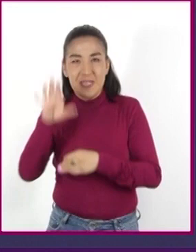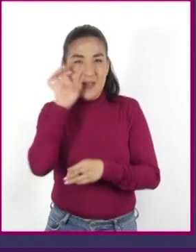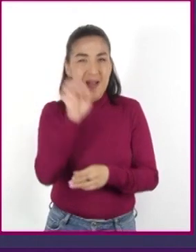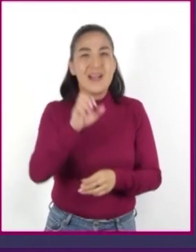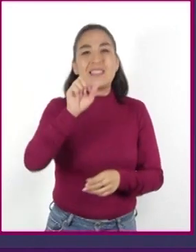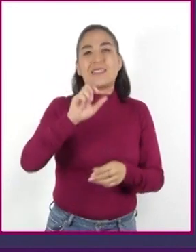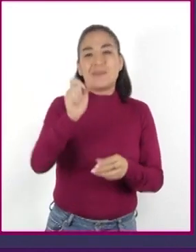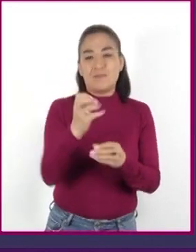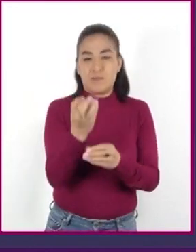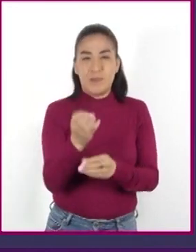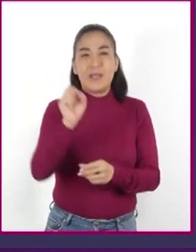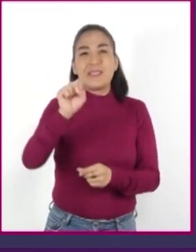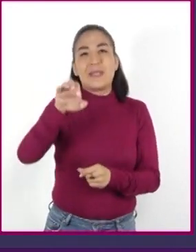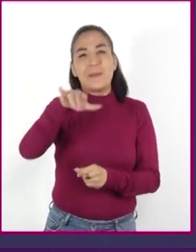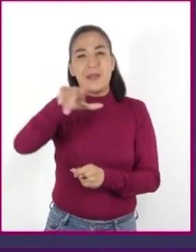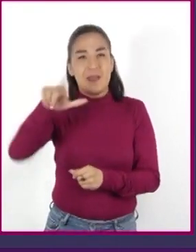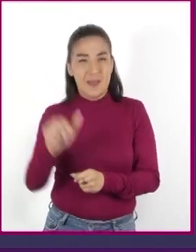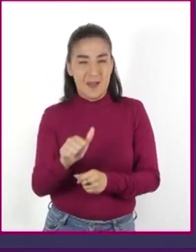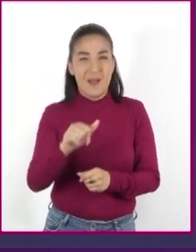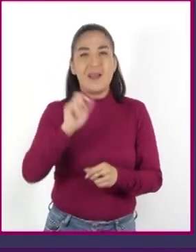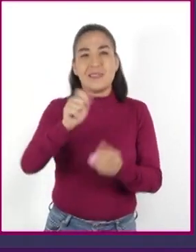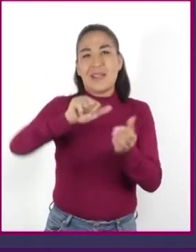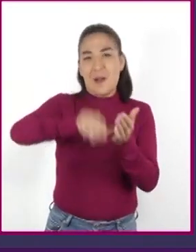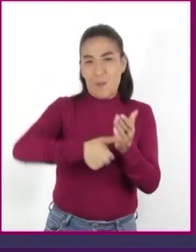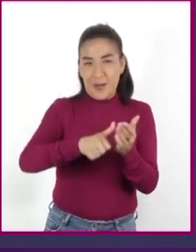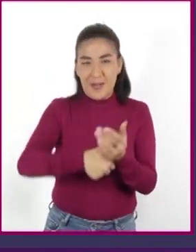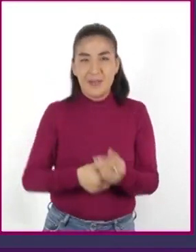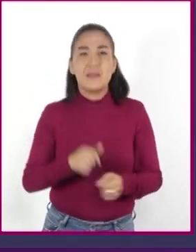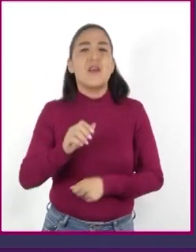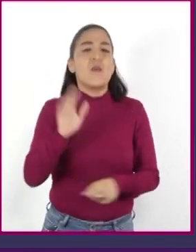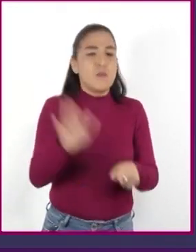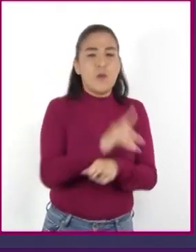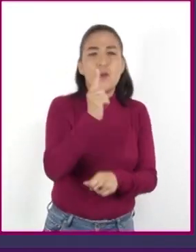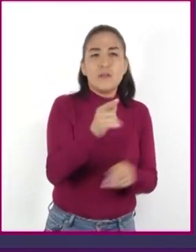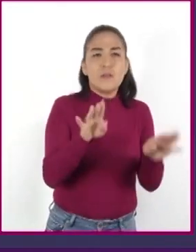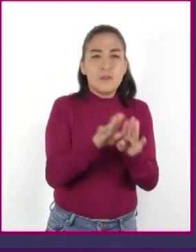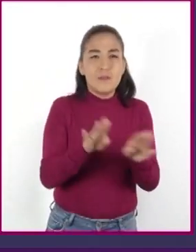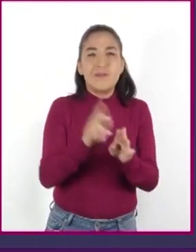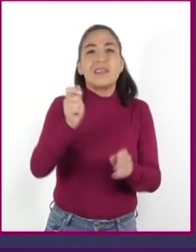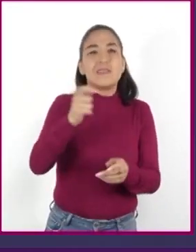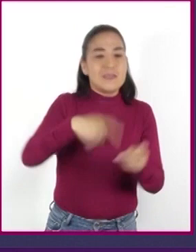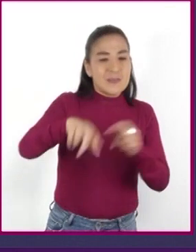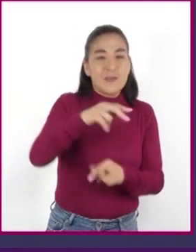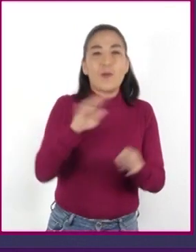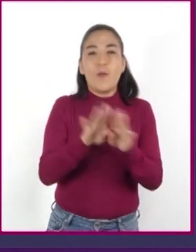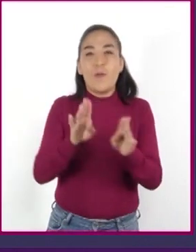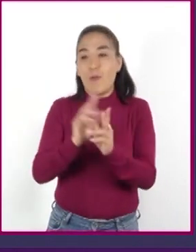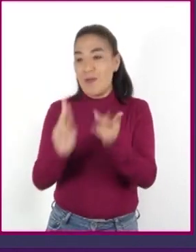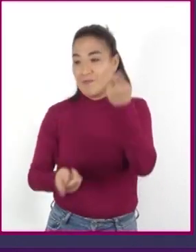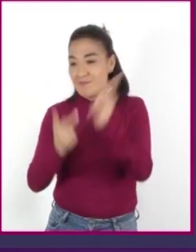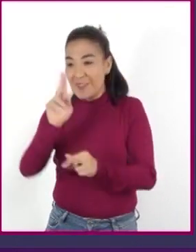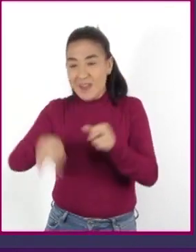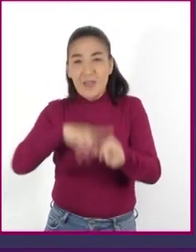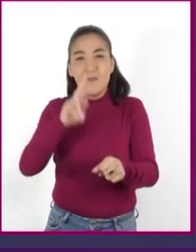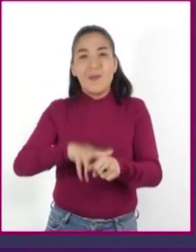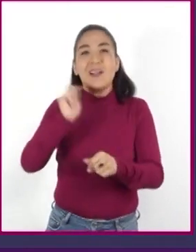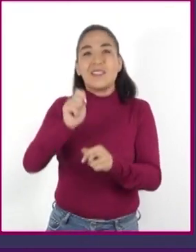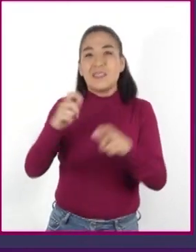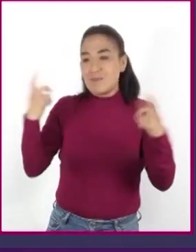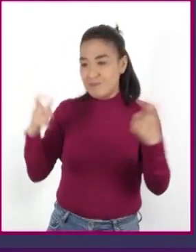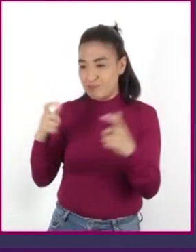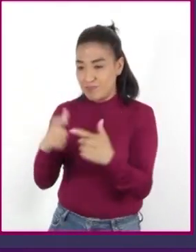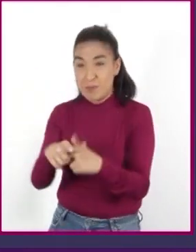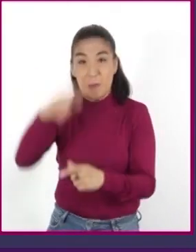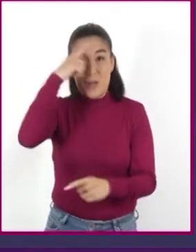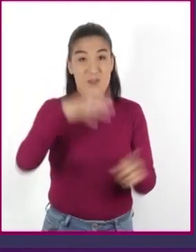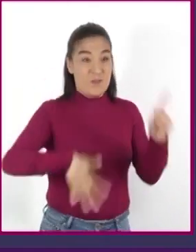La necesidad de crear nuevos materiales surge porque los recursos naturales se agotan y, por supuesto, no alcanzarían para toda